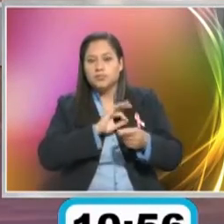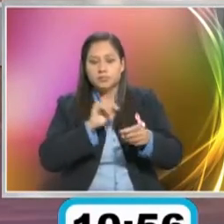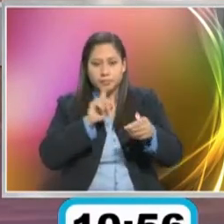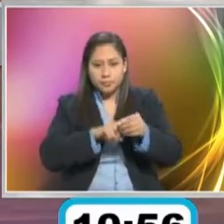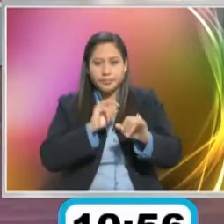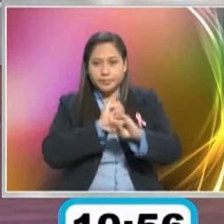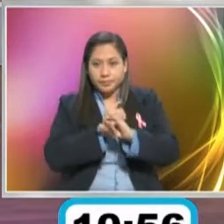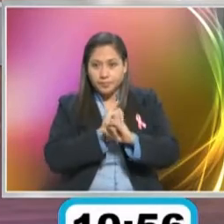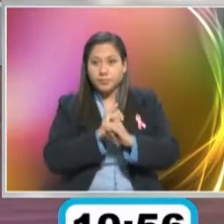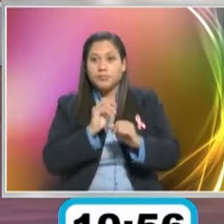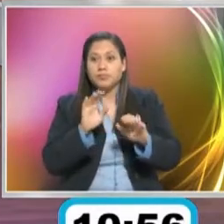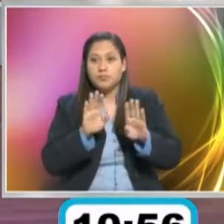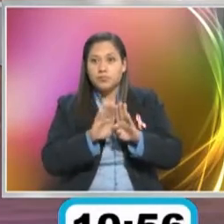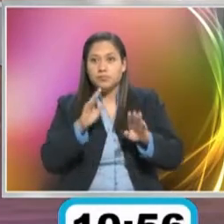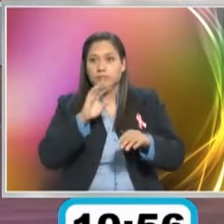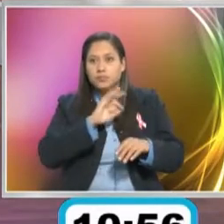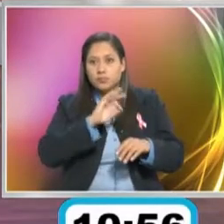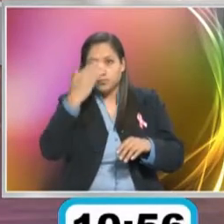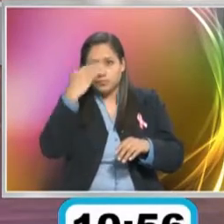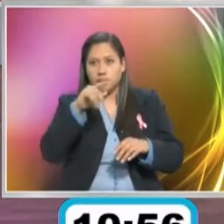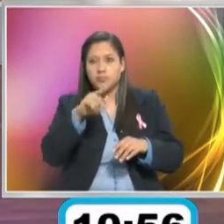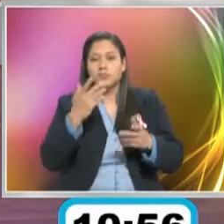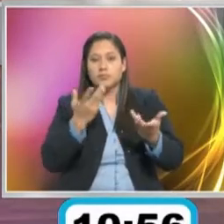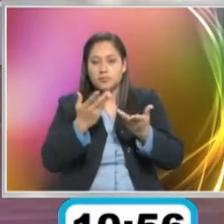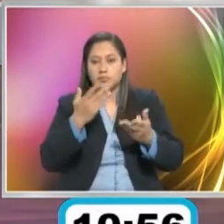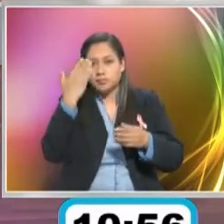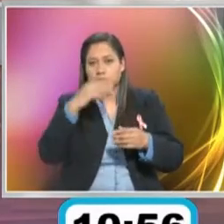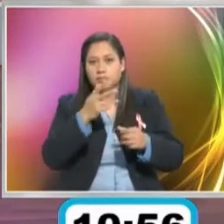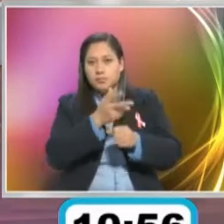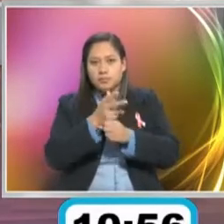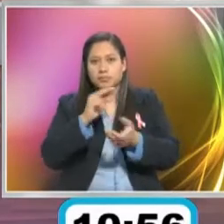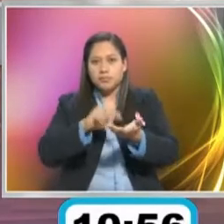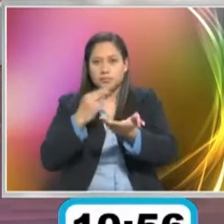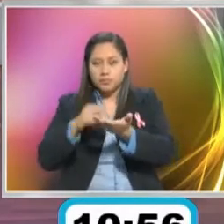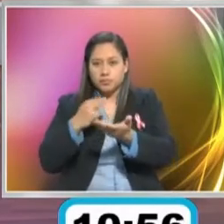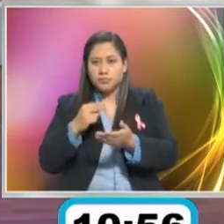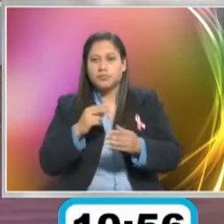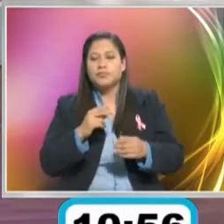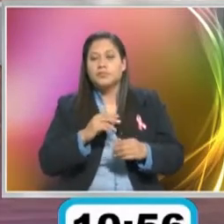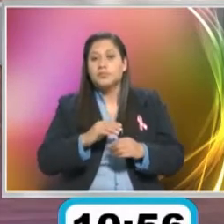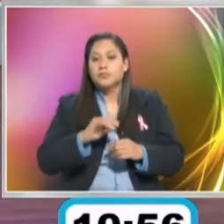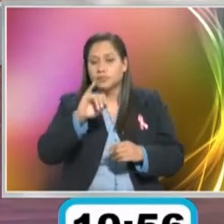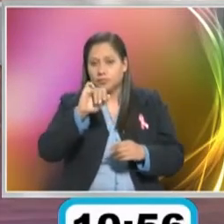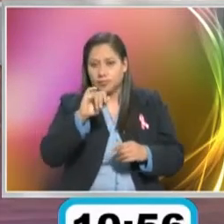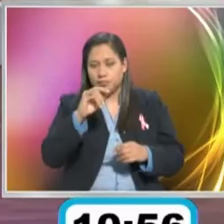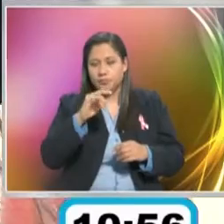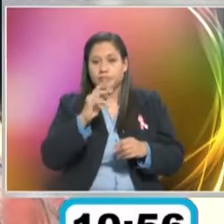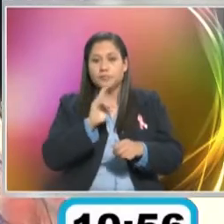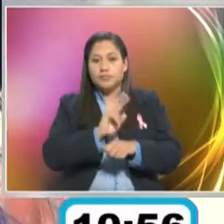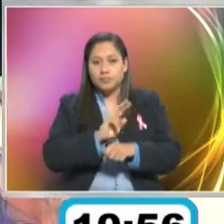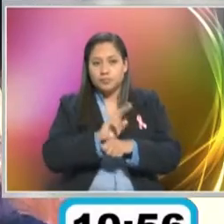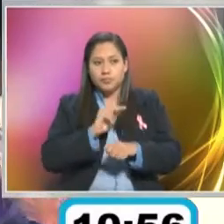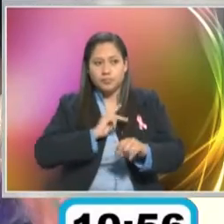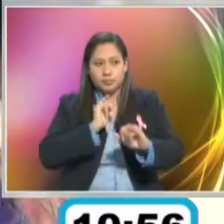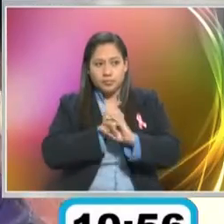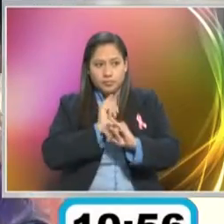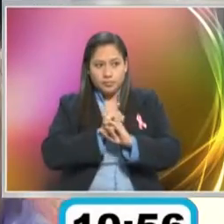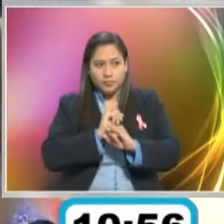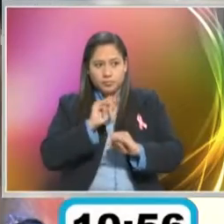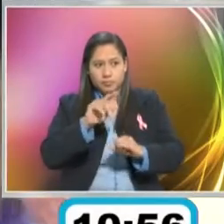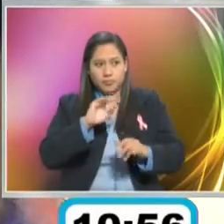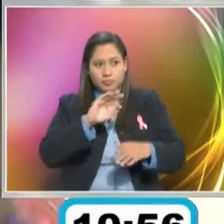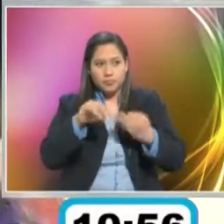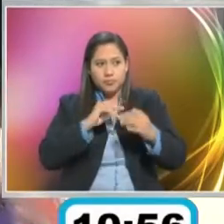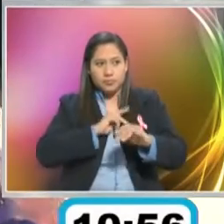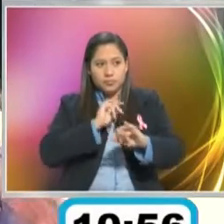redes sociales? ¿Cómo podemos estar enterados de lo que vas a hacer? Que por ahí yo sé que vas a firmar unos autógrafos. Así es. Sí, pendientes a todas mis redes sociales. En